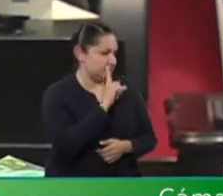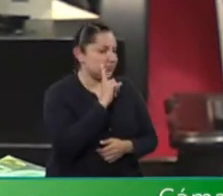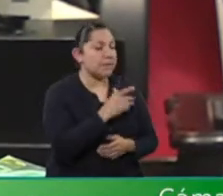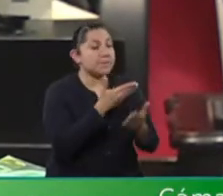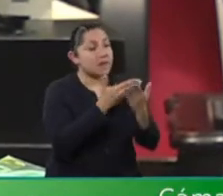si es tan amable